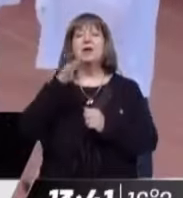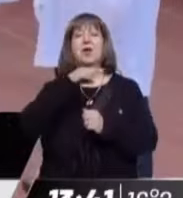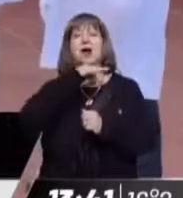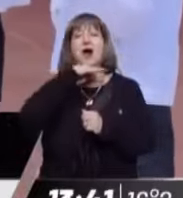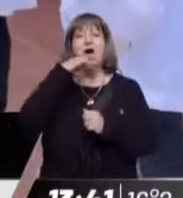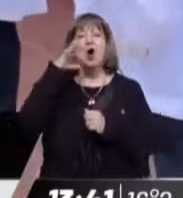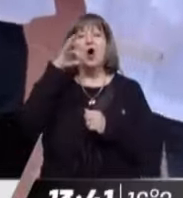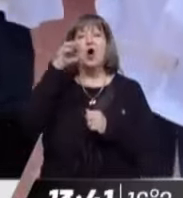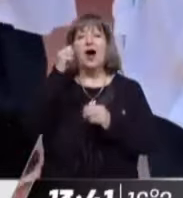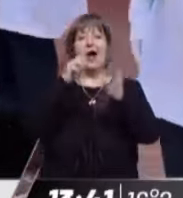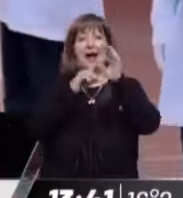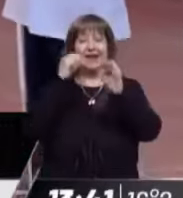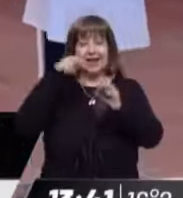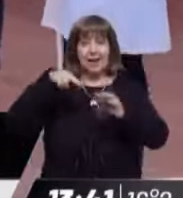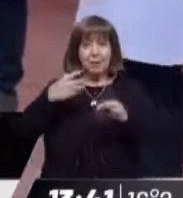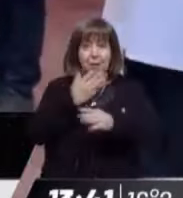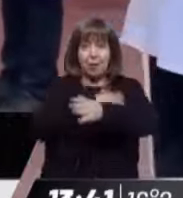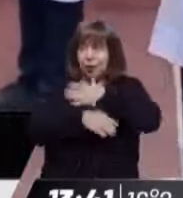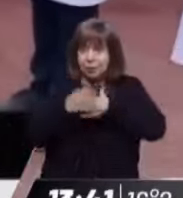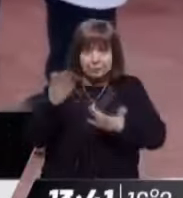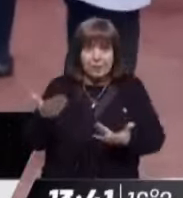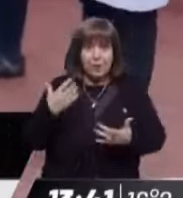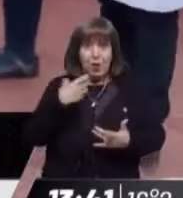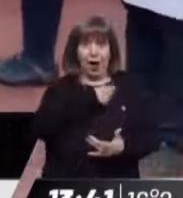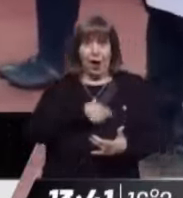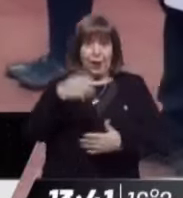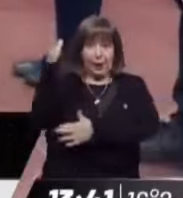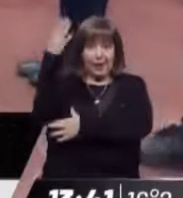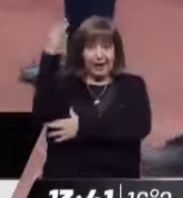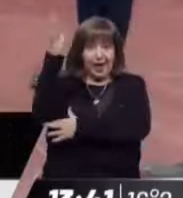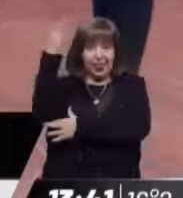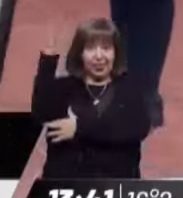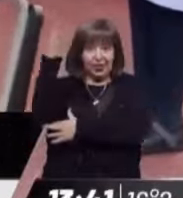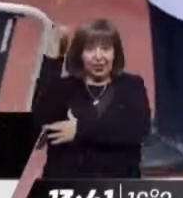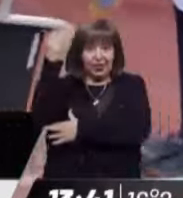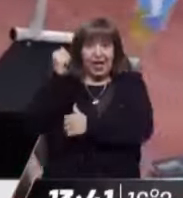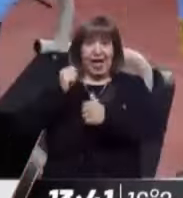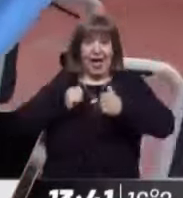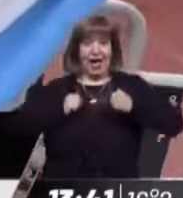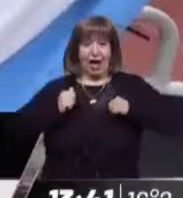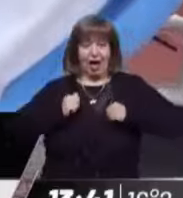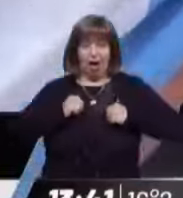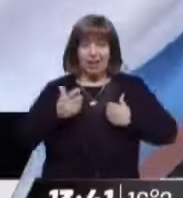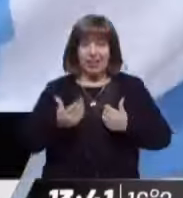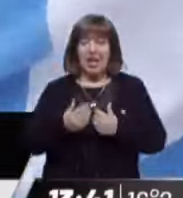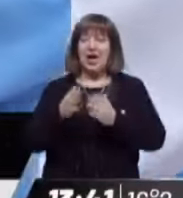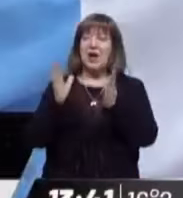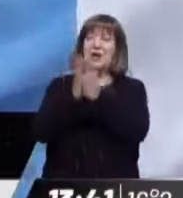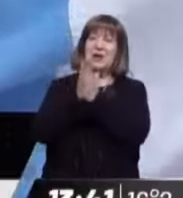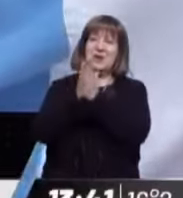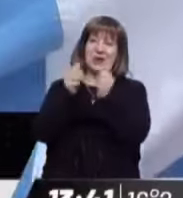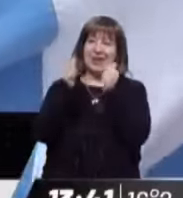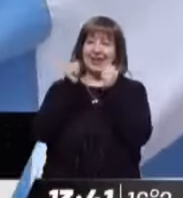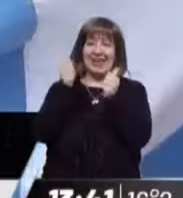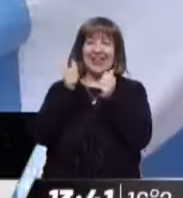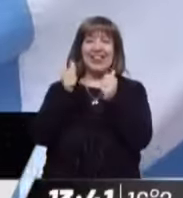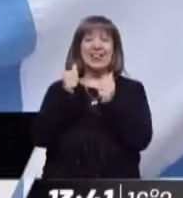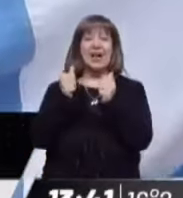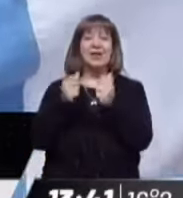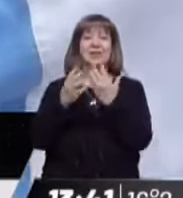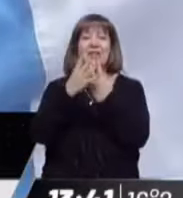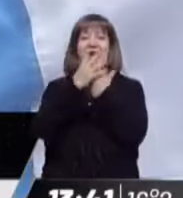está listo. Joaquín, querido, te saludo. Te has puesto hasta el guante blanco del abanderado